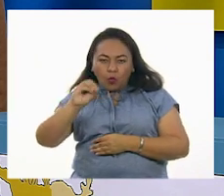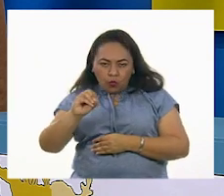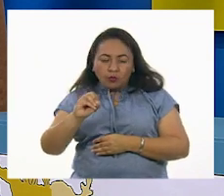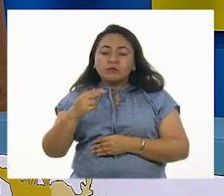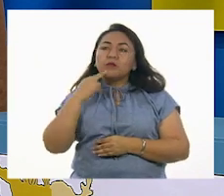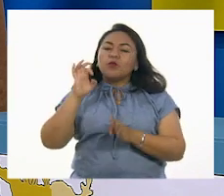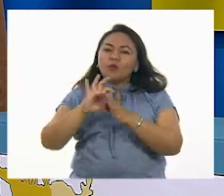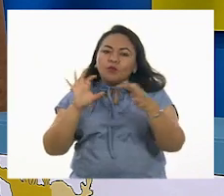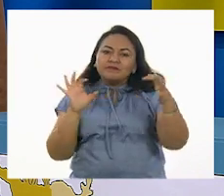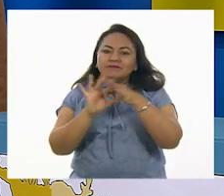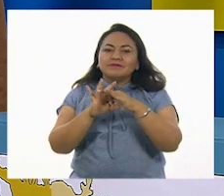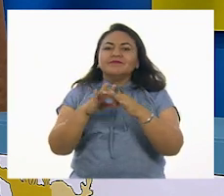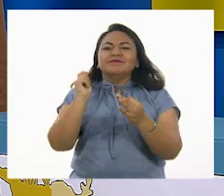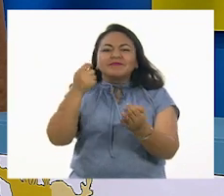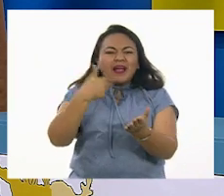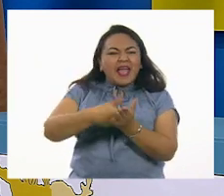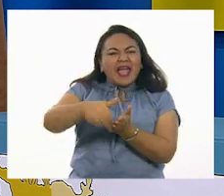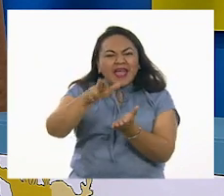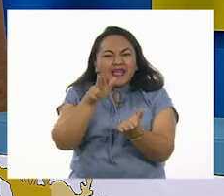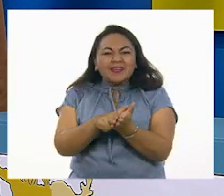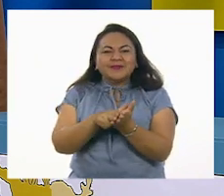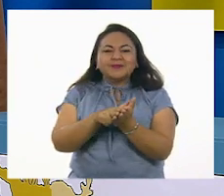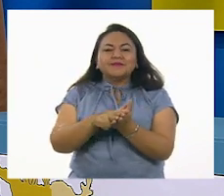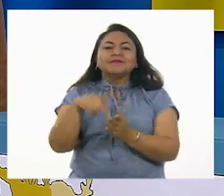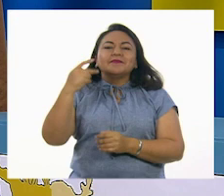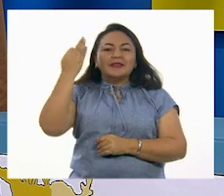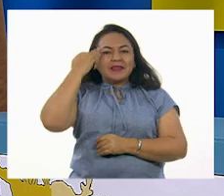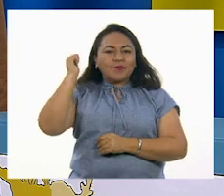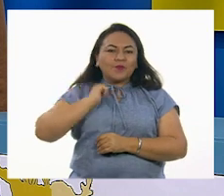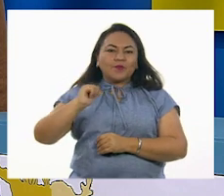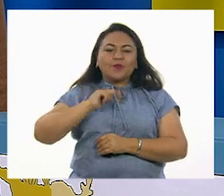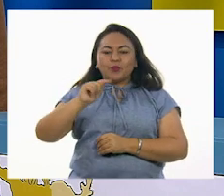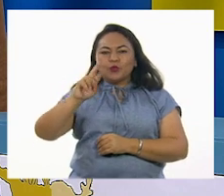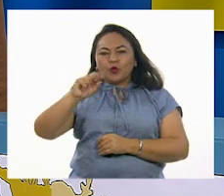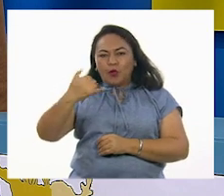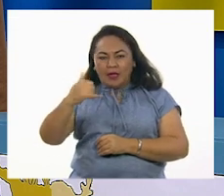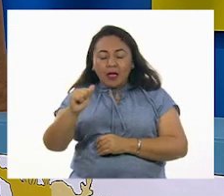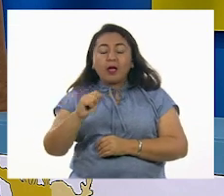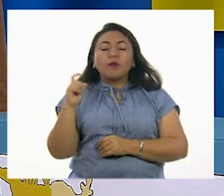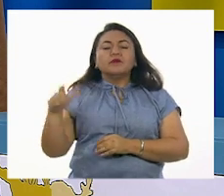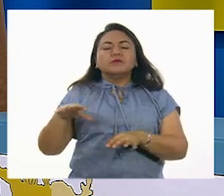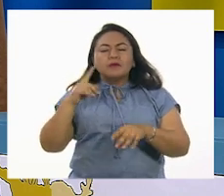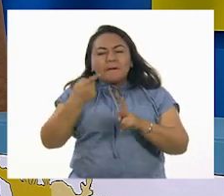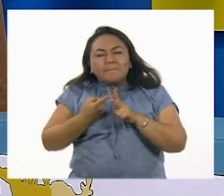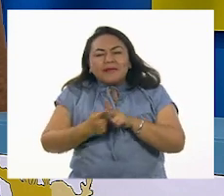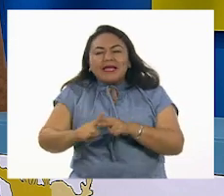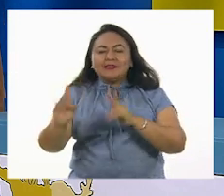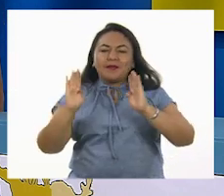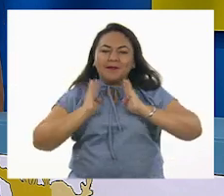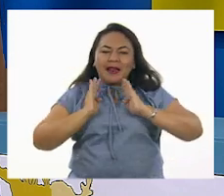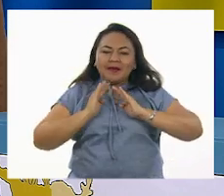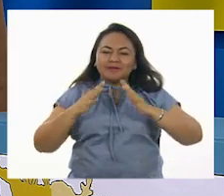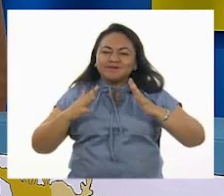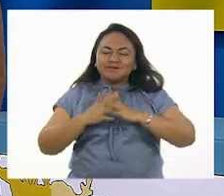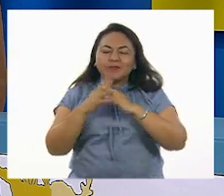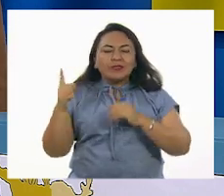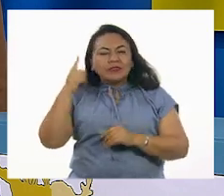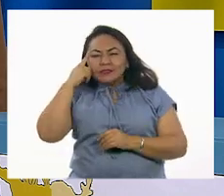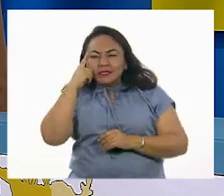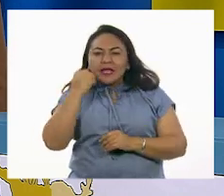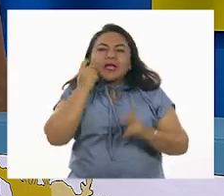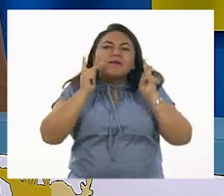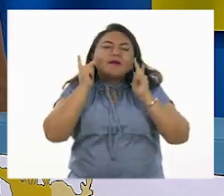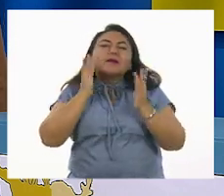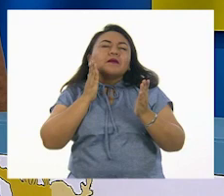identificarse con el héroe troyano, cuestión que quedó tan marcada en su vida que al iniciar sus campañas militares, uno de los primeros lugares que quiso